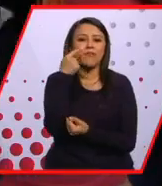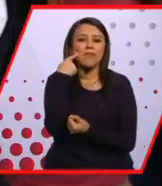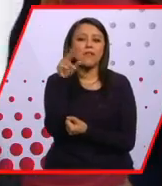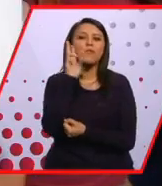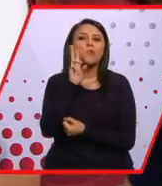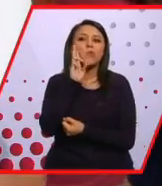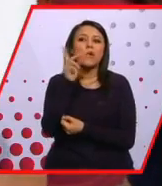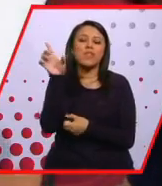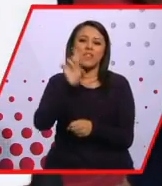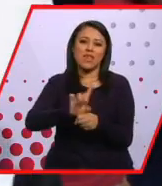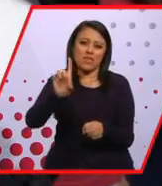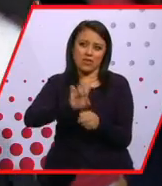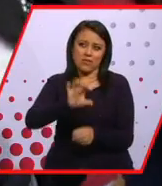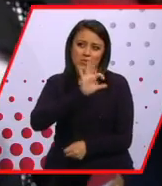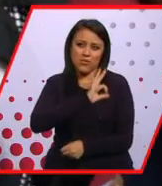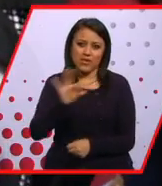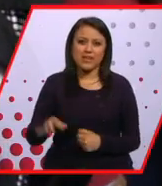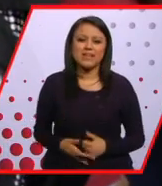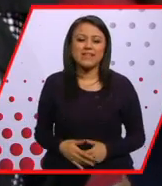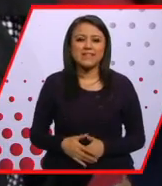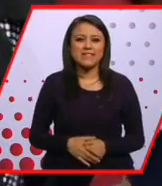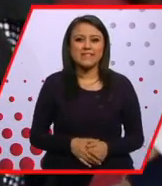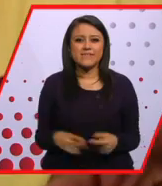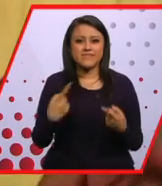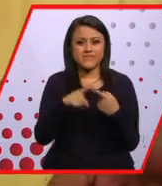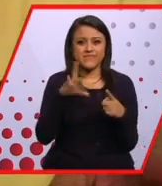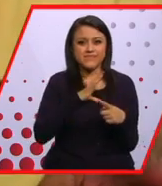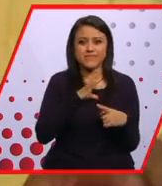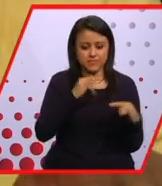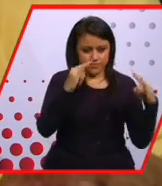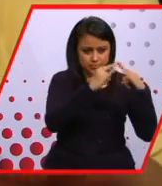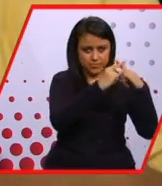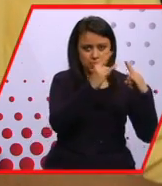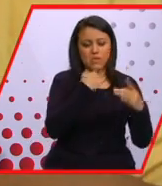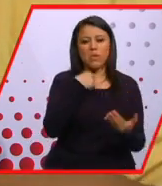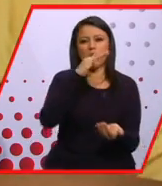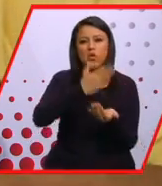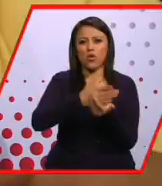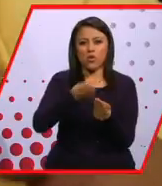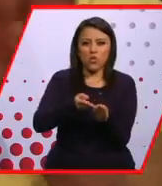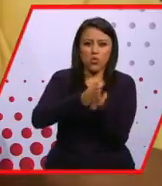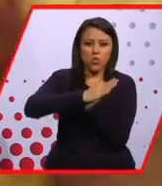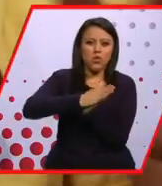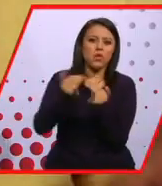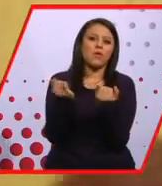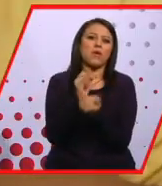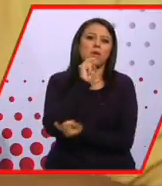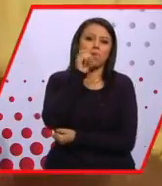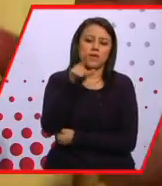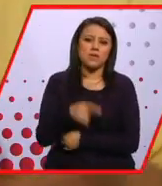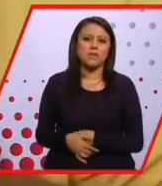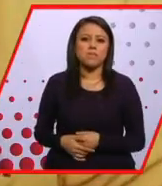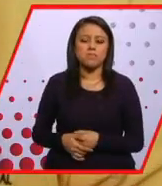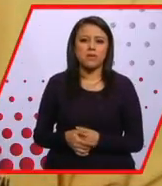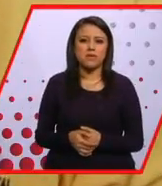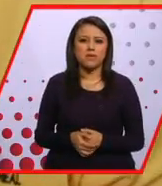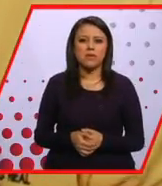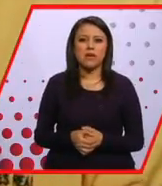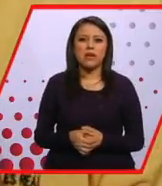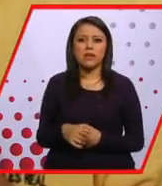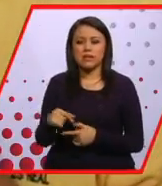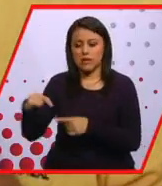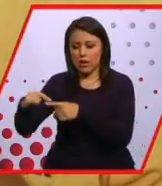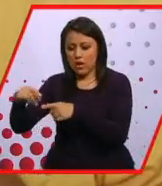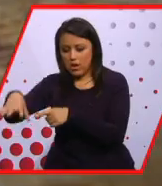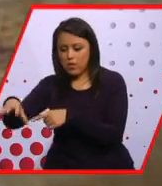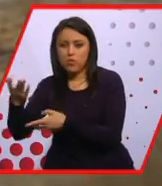nuevo todos los días. En cualquier puesto, igual que los taquitos de canasta aquí, igual allá se vende en todas las esquinas. ¿Se